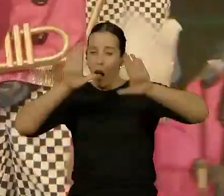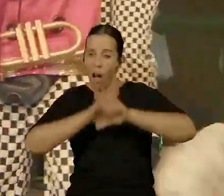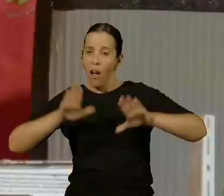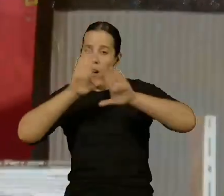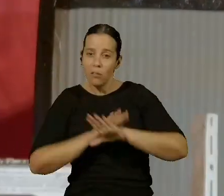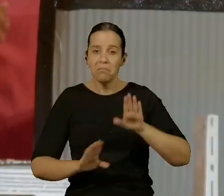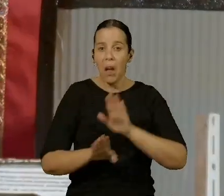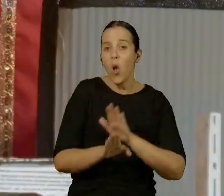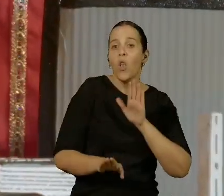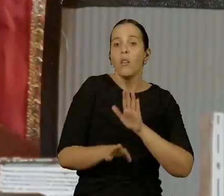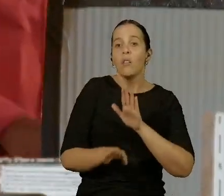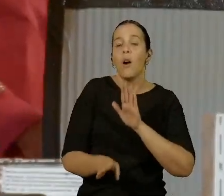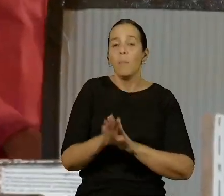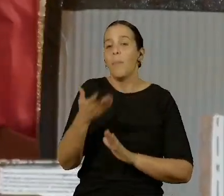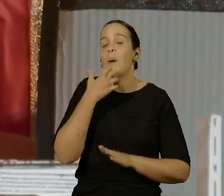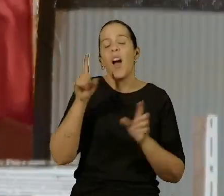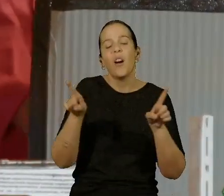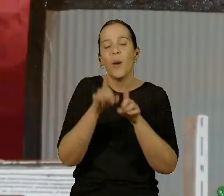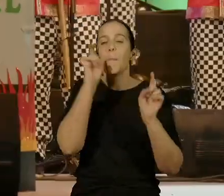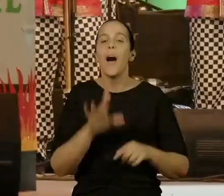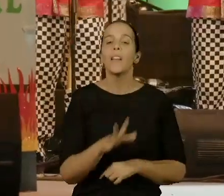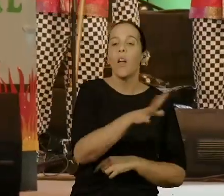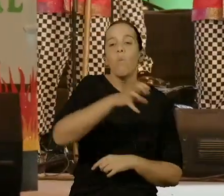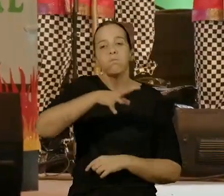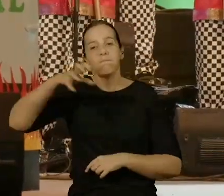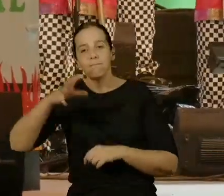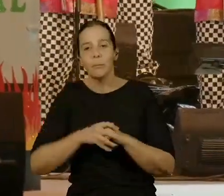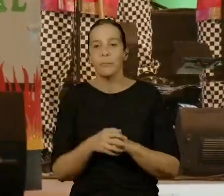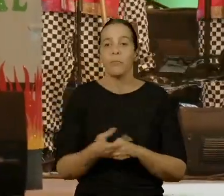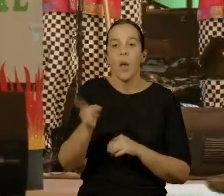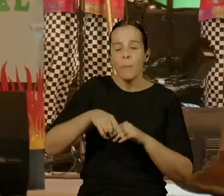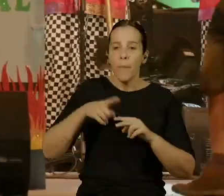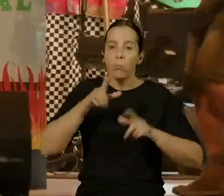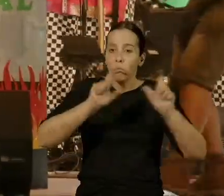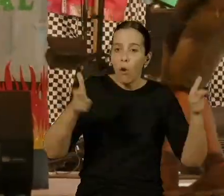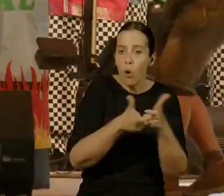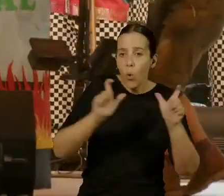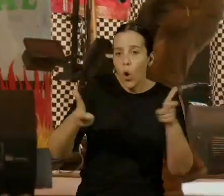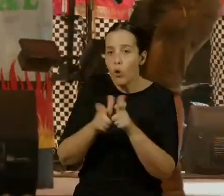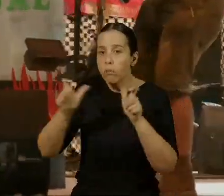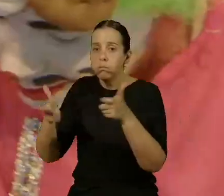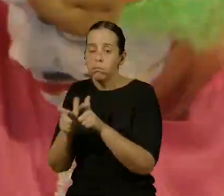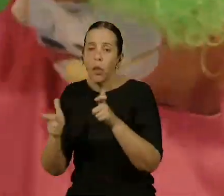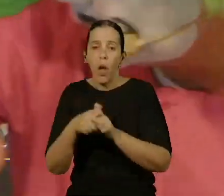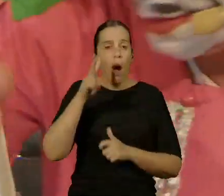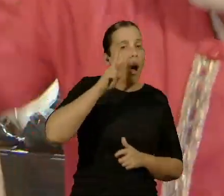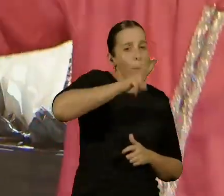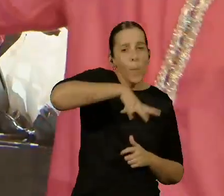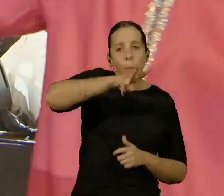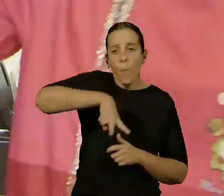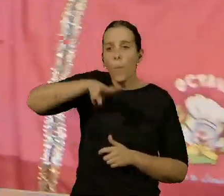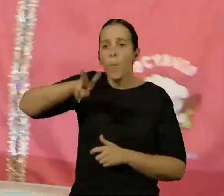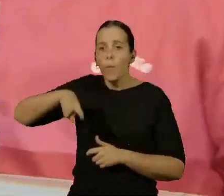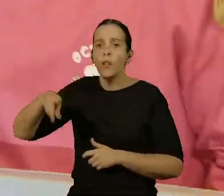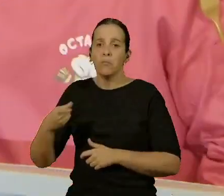disparata, parece un pulpo. Discoteca, reuniones sin parar, visita y echar